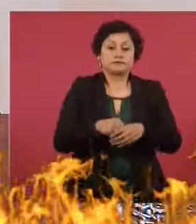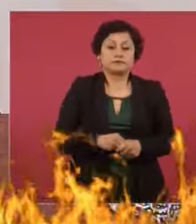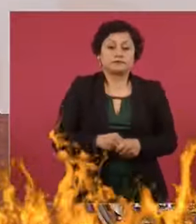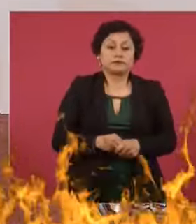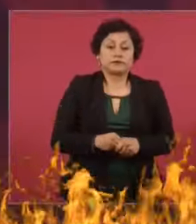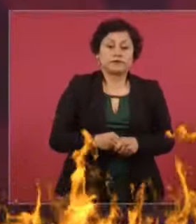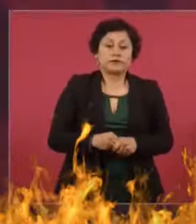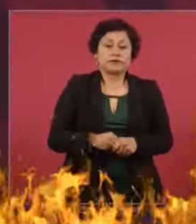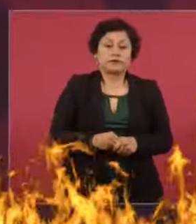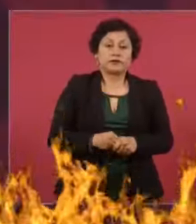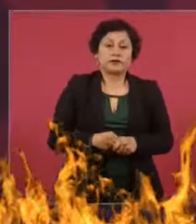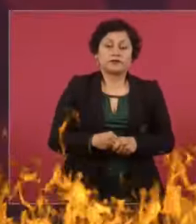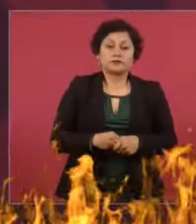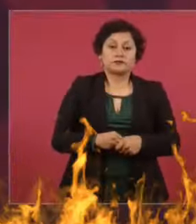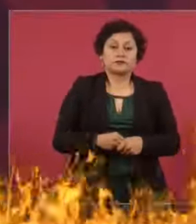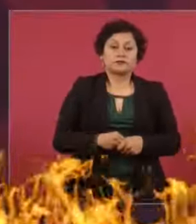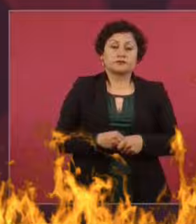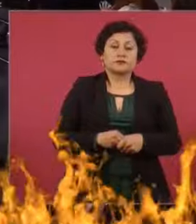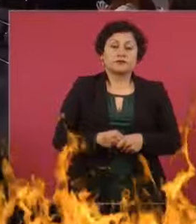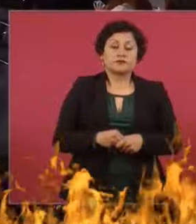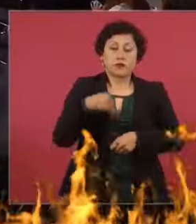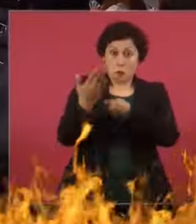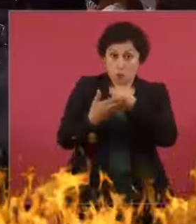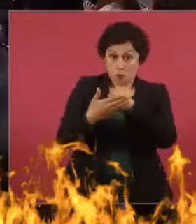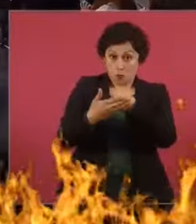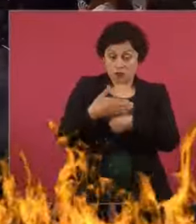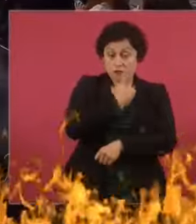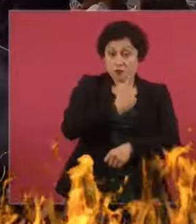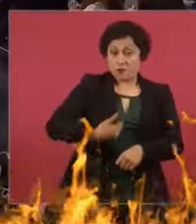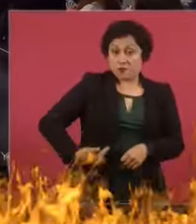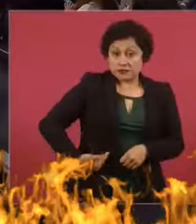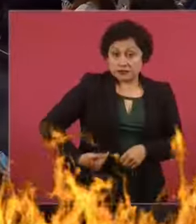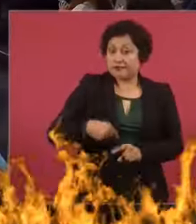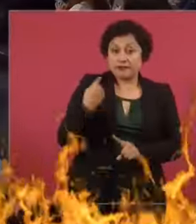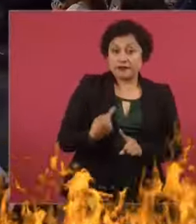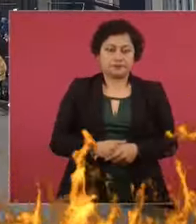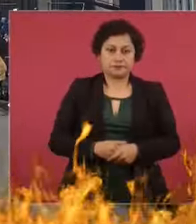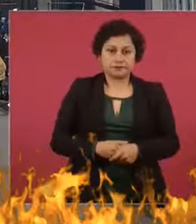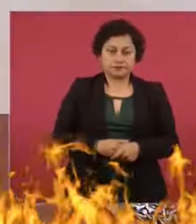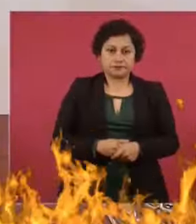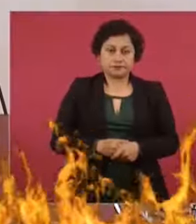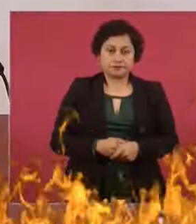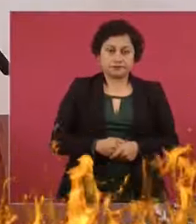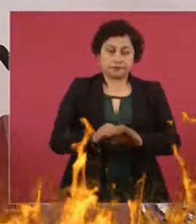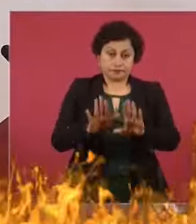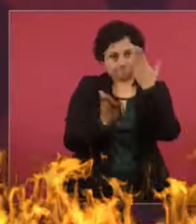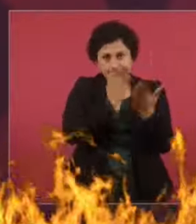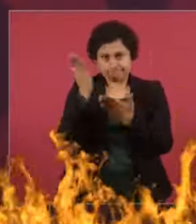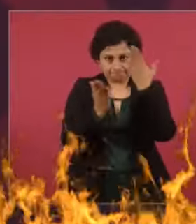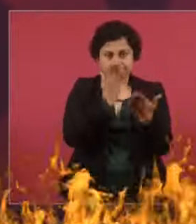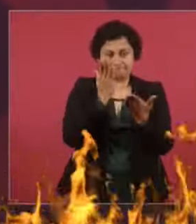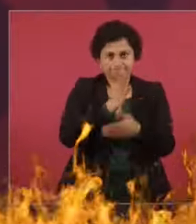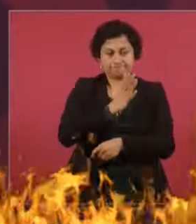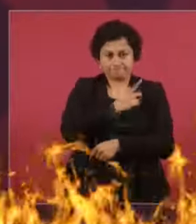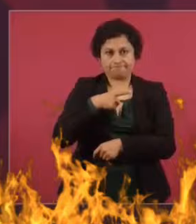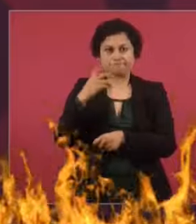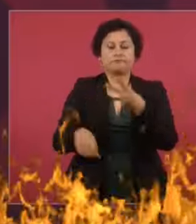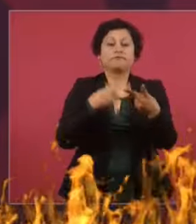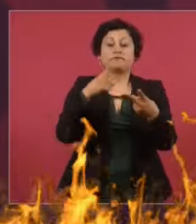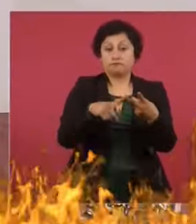llega o que llegue a la presidencia tiene que tener autoridad moral tiene que tener preparación